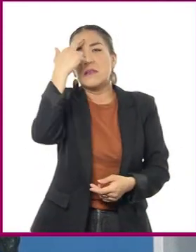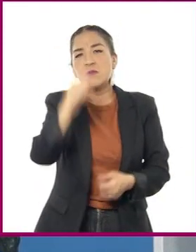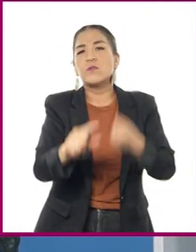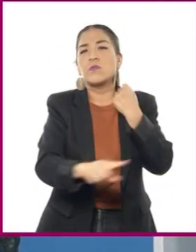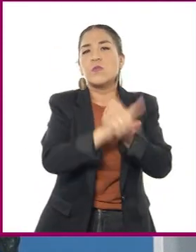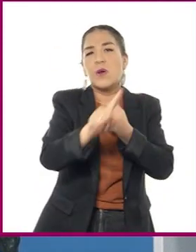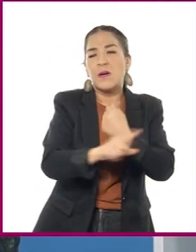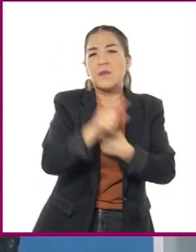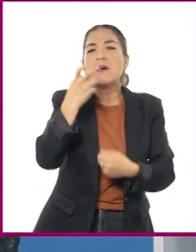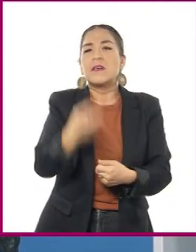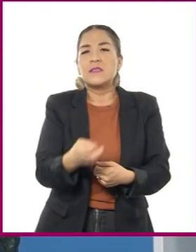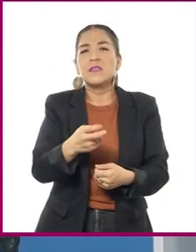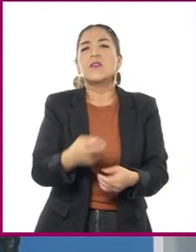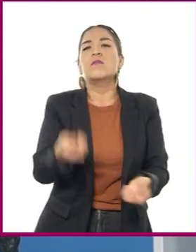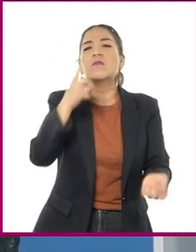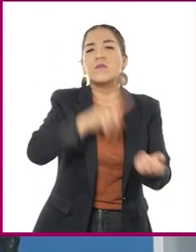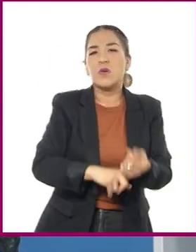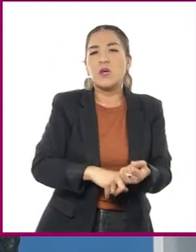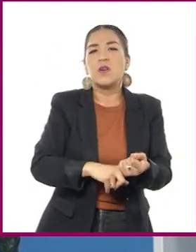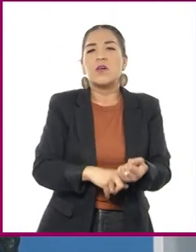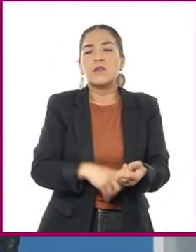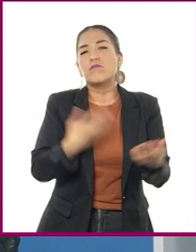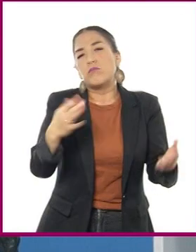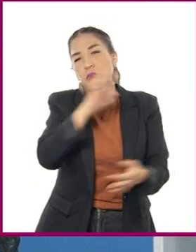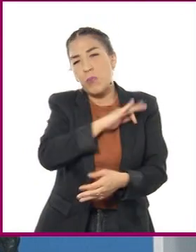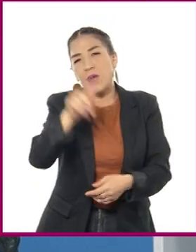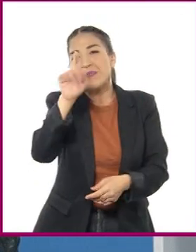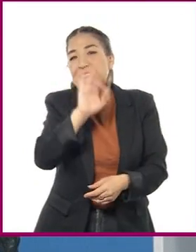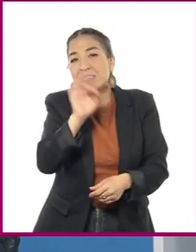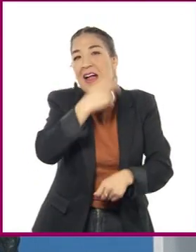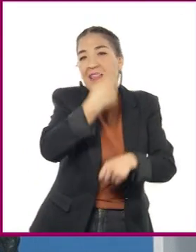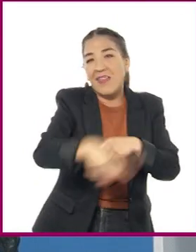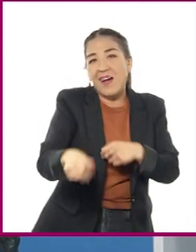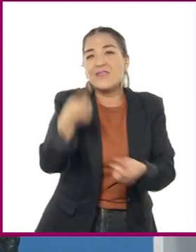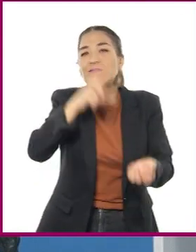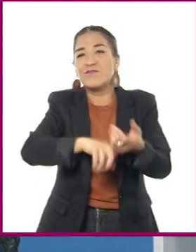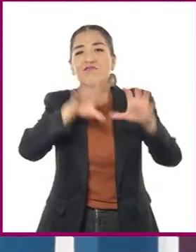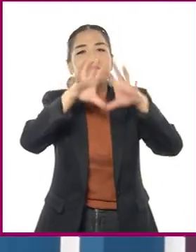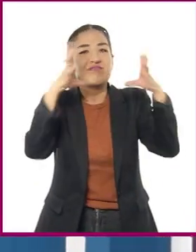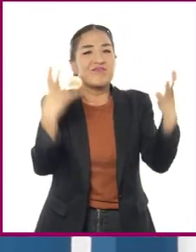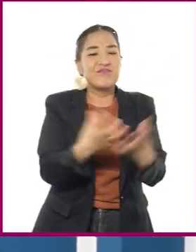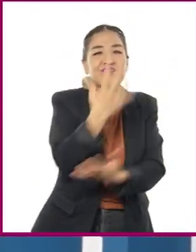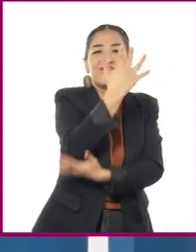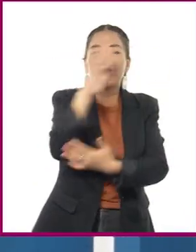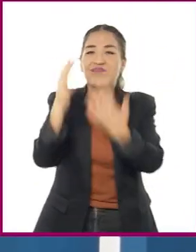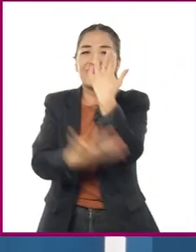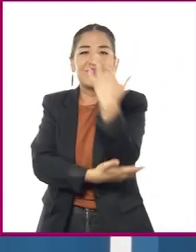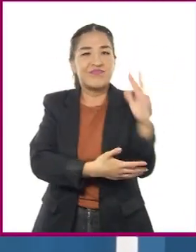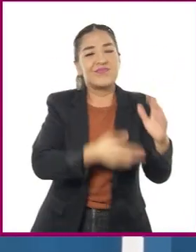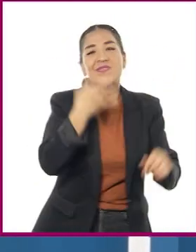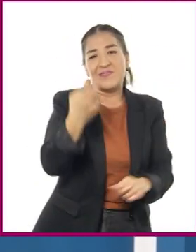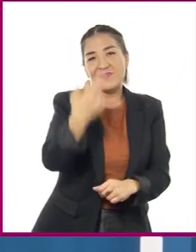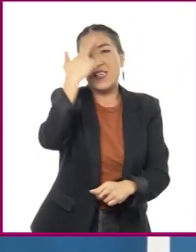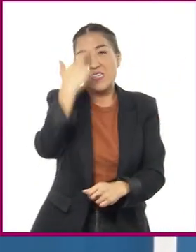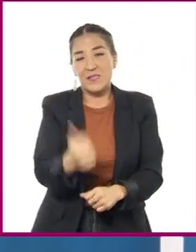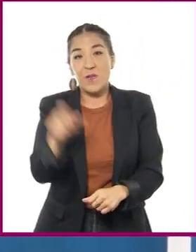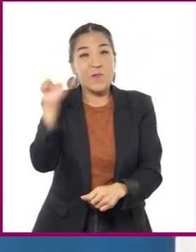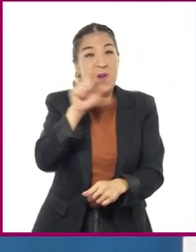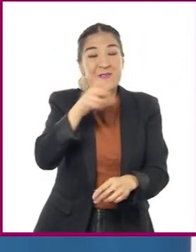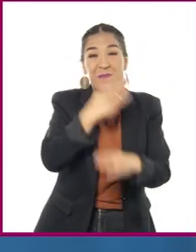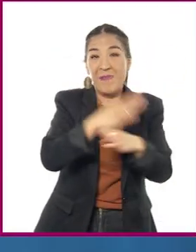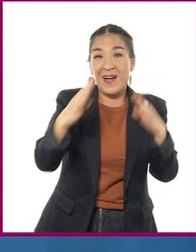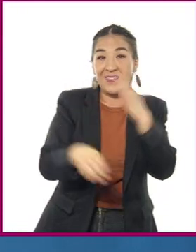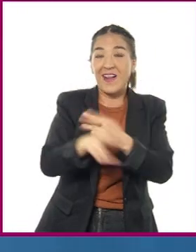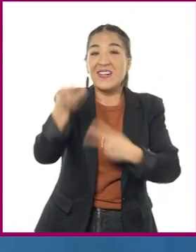grandes cantidades de desechos que pueden dañar al medio ambiente. Cuando los recursos naturales